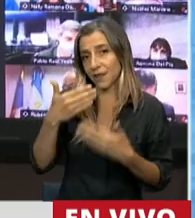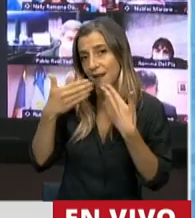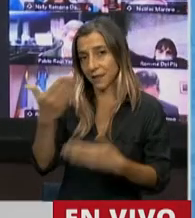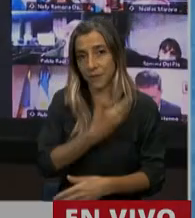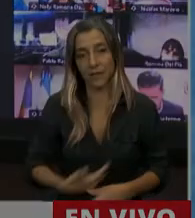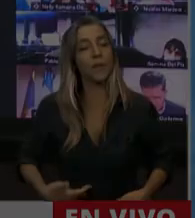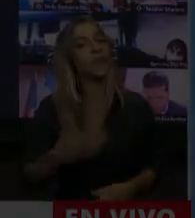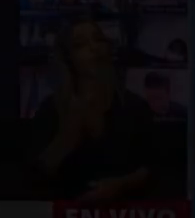Gracias, diputado.